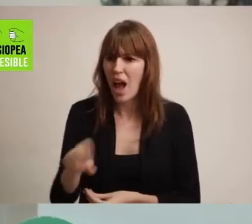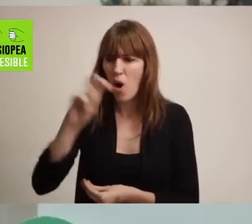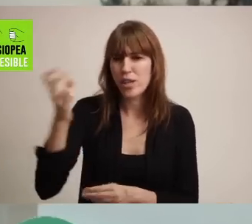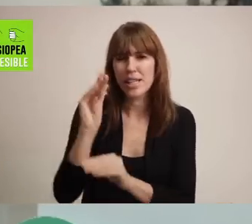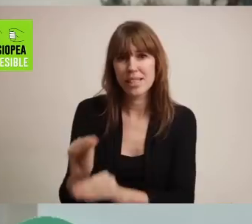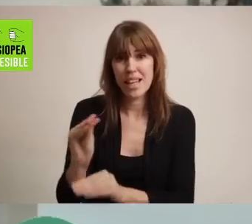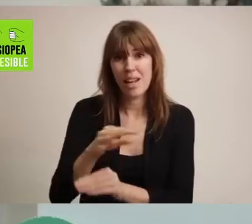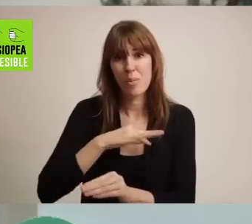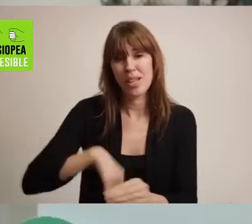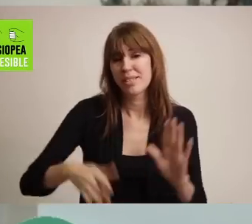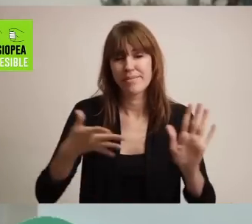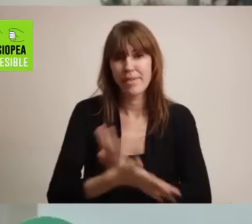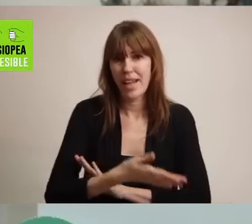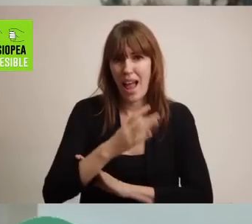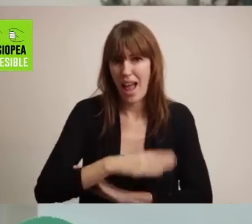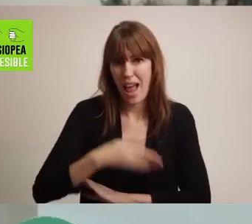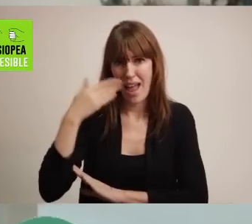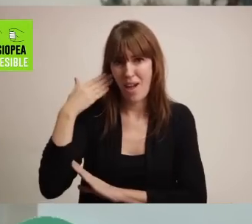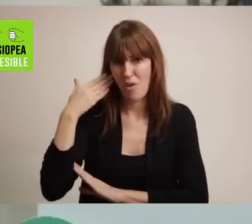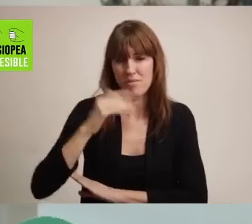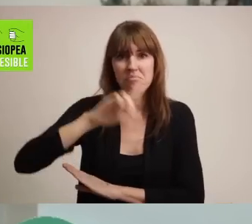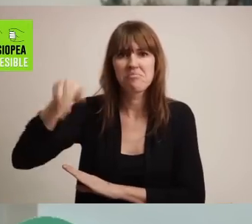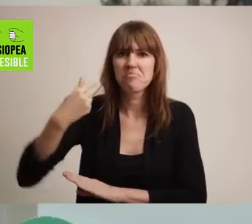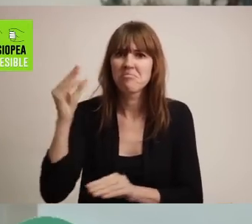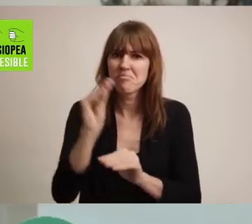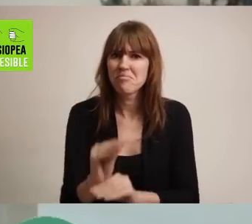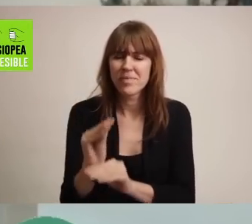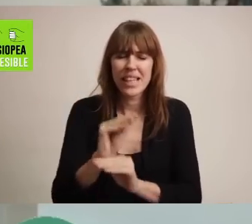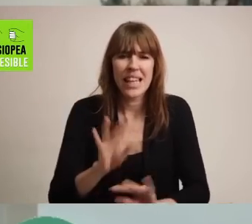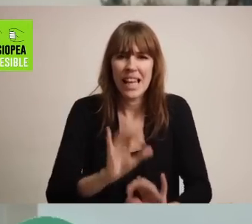trampa de su propio ego. Nosotros no sanamos a nadie.